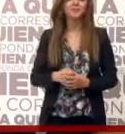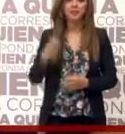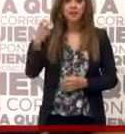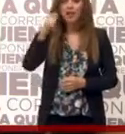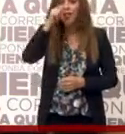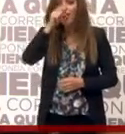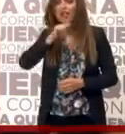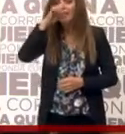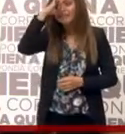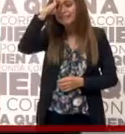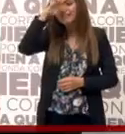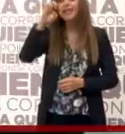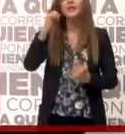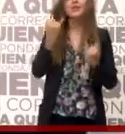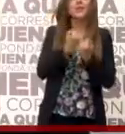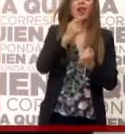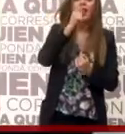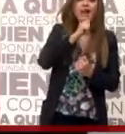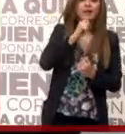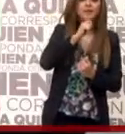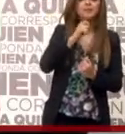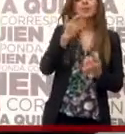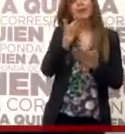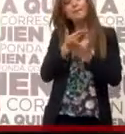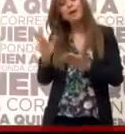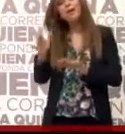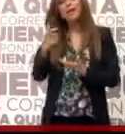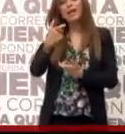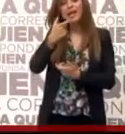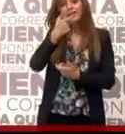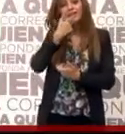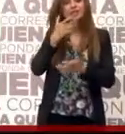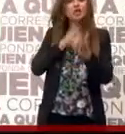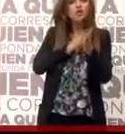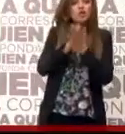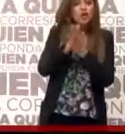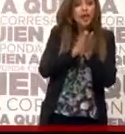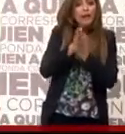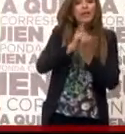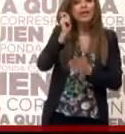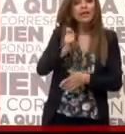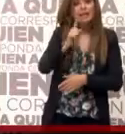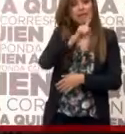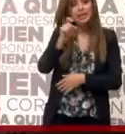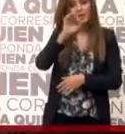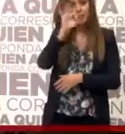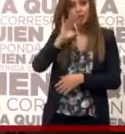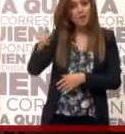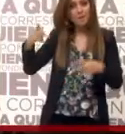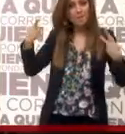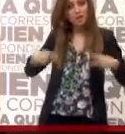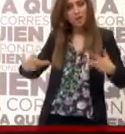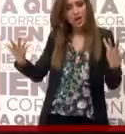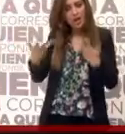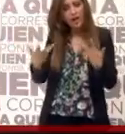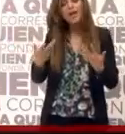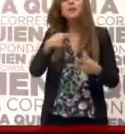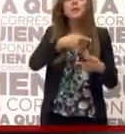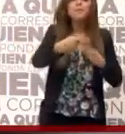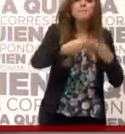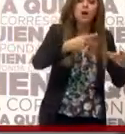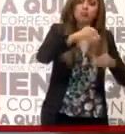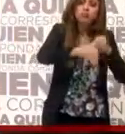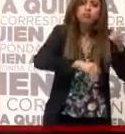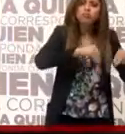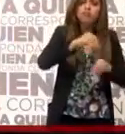la textura, el sabor. La parte de las galletas y chocolates también es 100% artesanal. Y sus preparaciones se